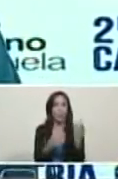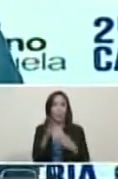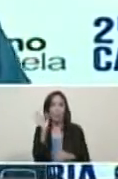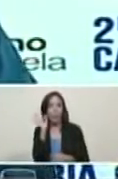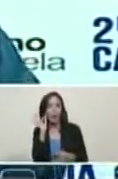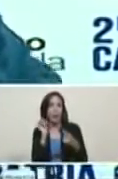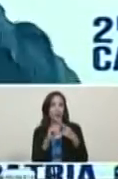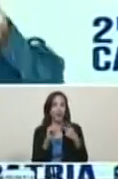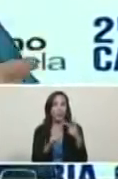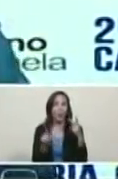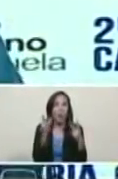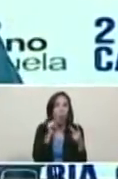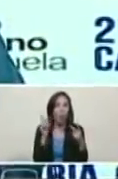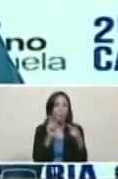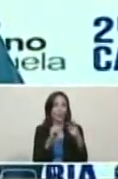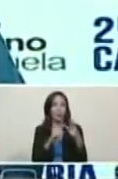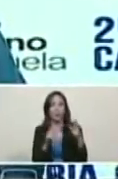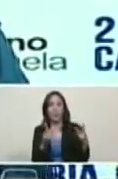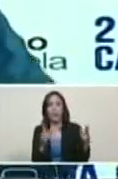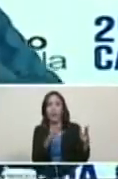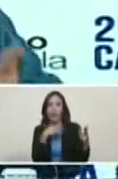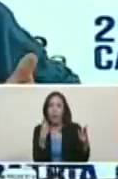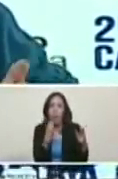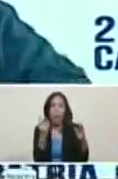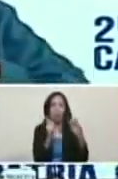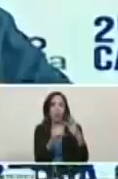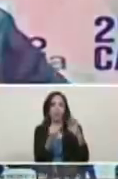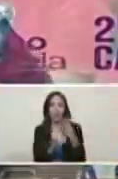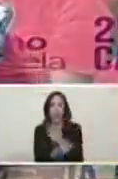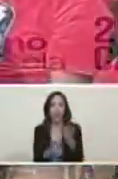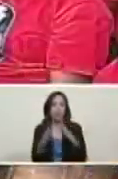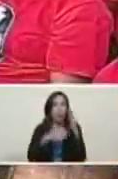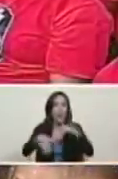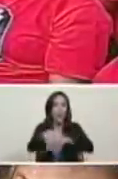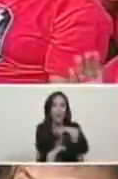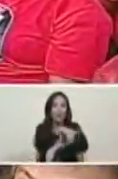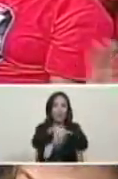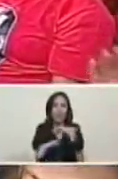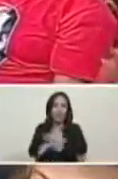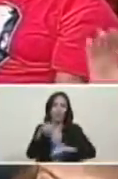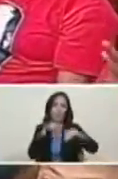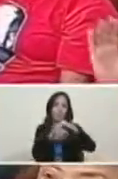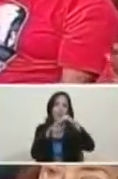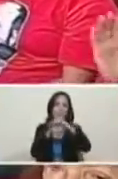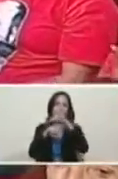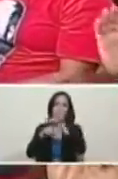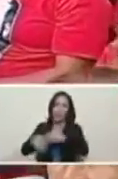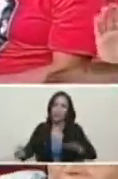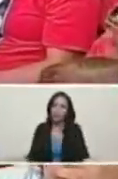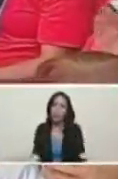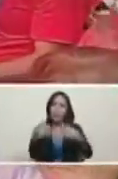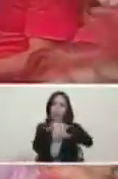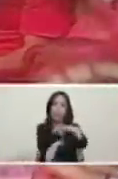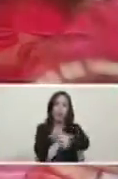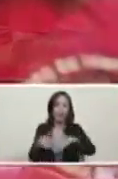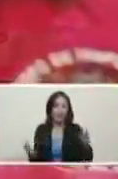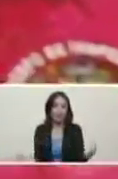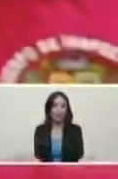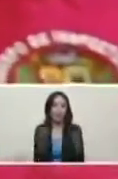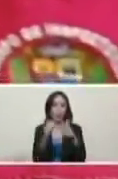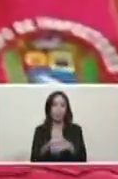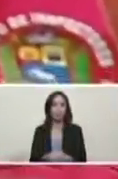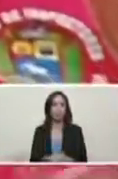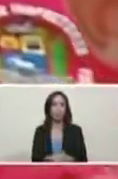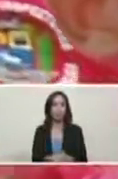en juventud, en hombre. En calle, calle, calle y más calle para nuestro